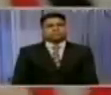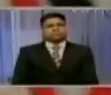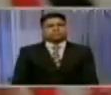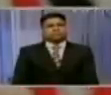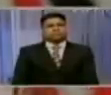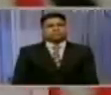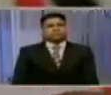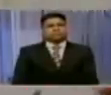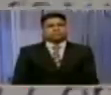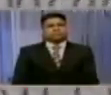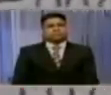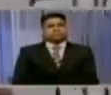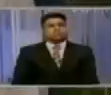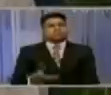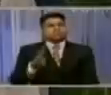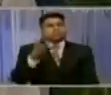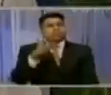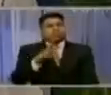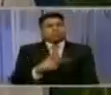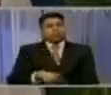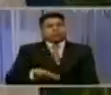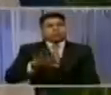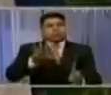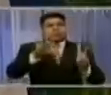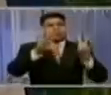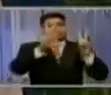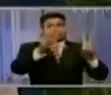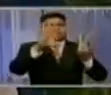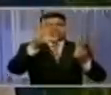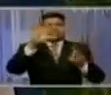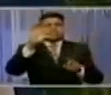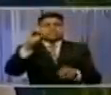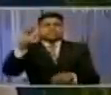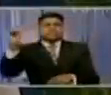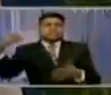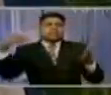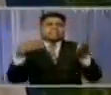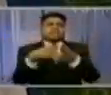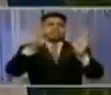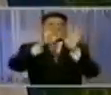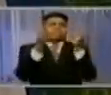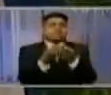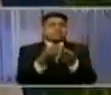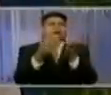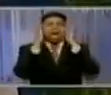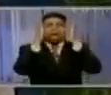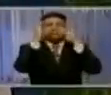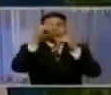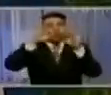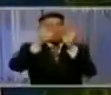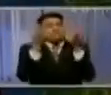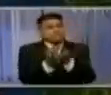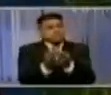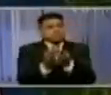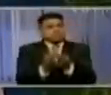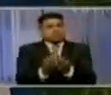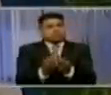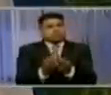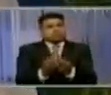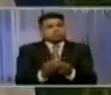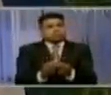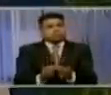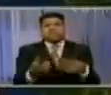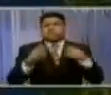son más de 700.000 familias, y hay que atender a la familia. Igual que tenemos